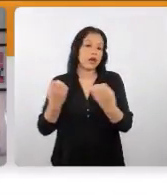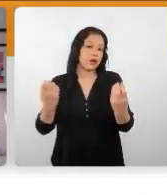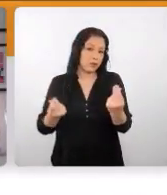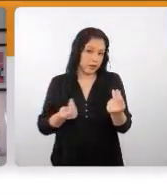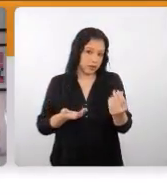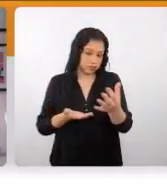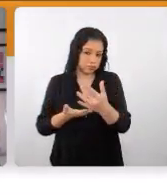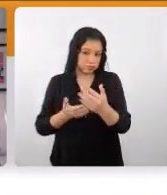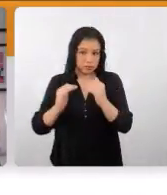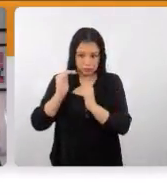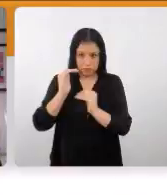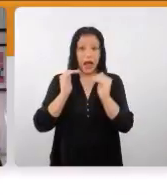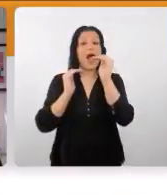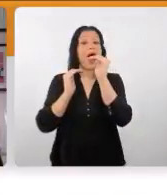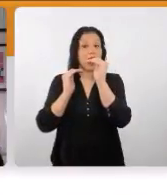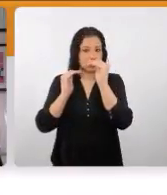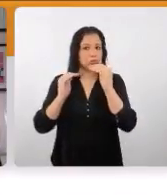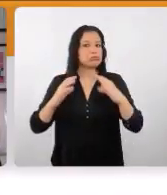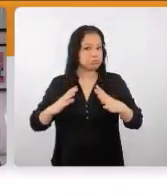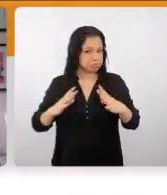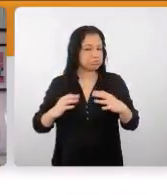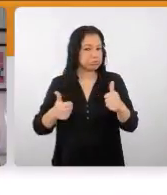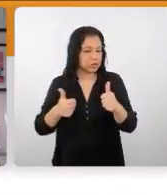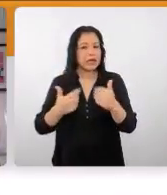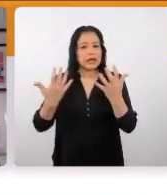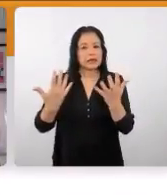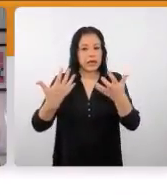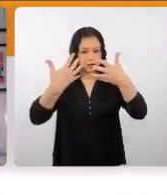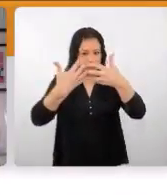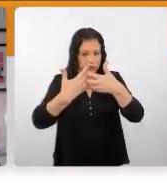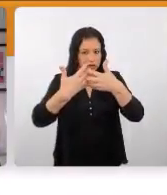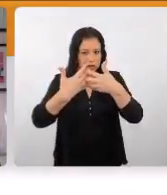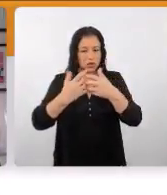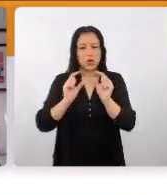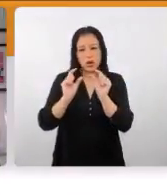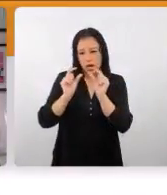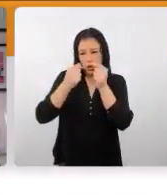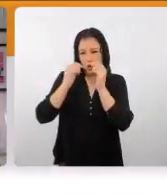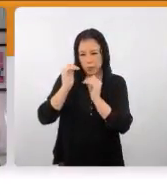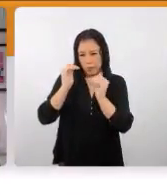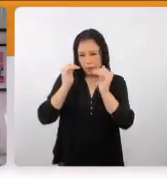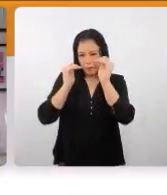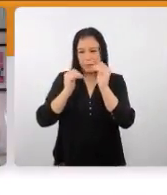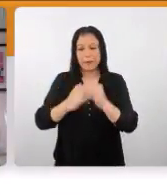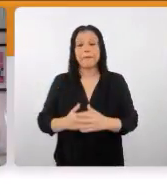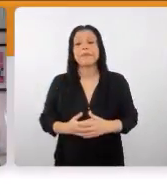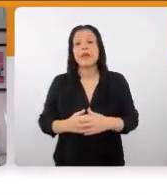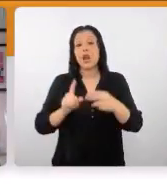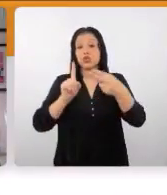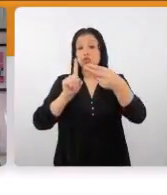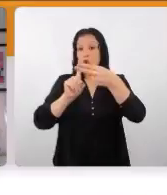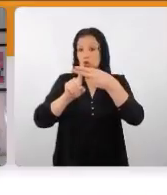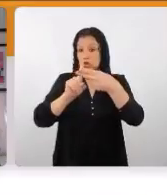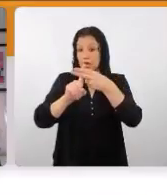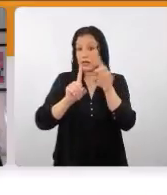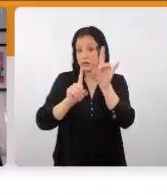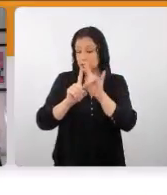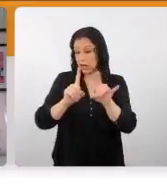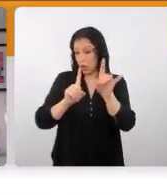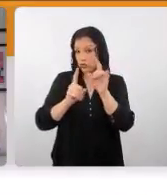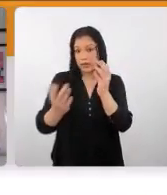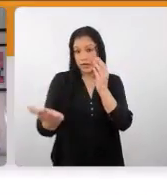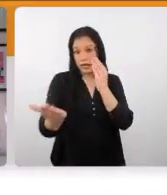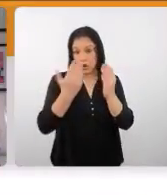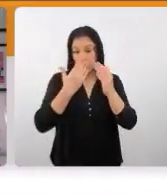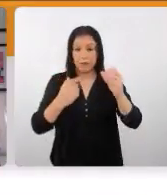adquisitivos altos. Y justamente eso se ve asociado con la categorización, ¿sí? Los hoteles que están utilizando, que a comparación